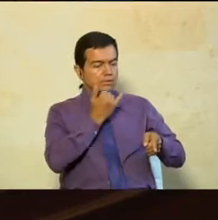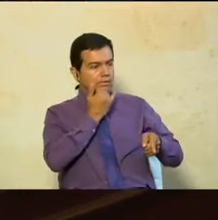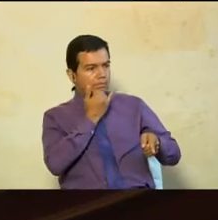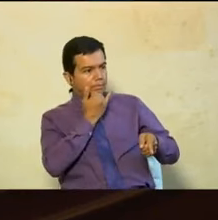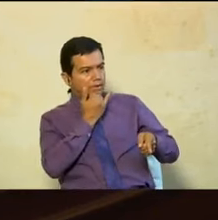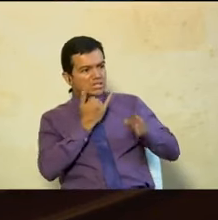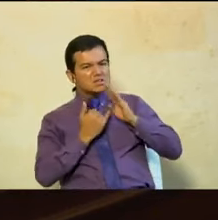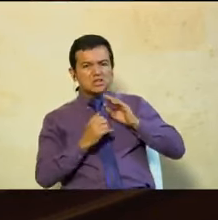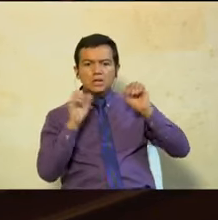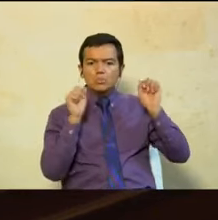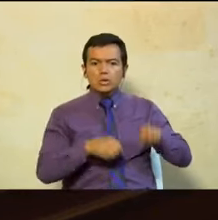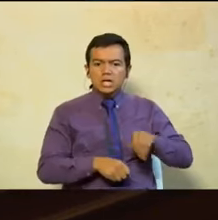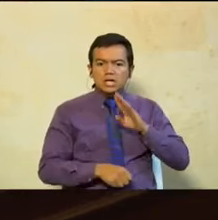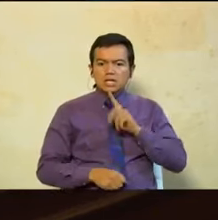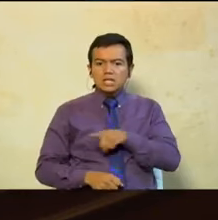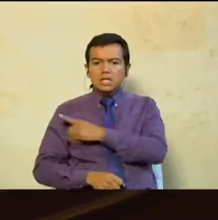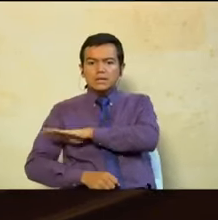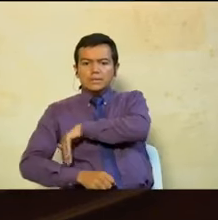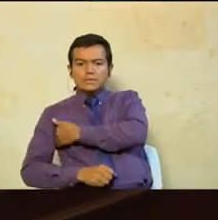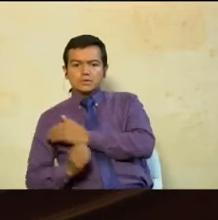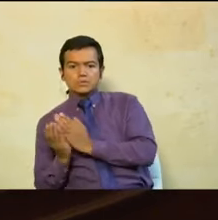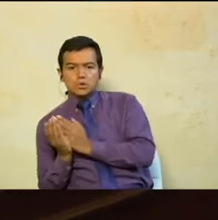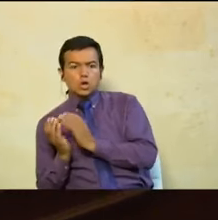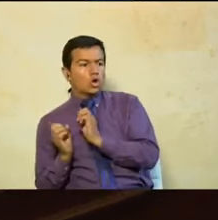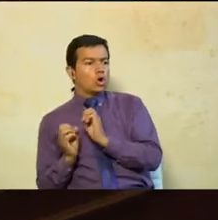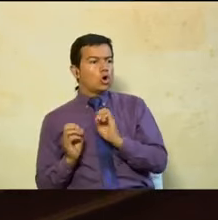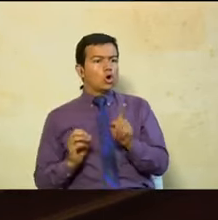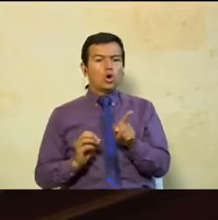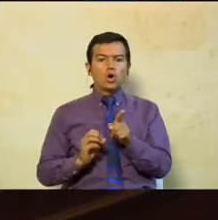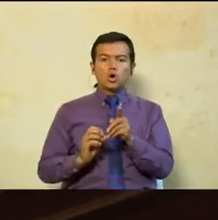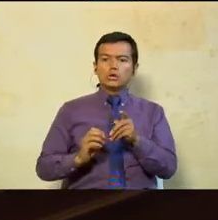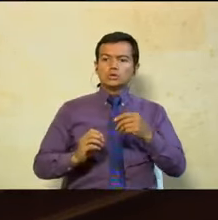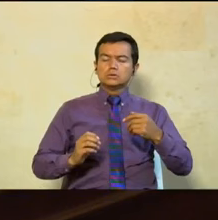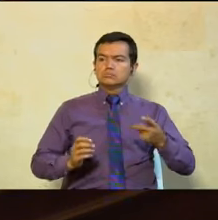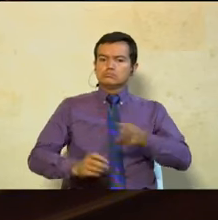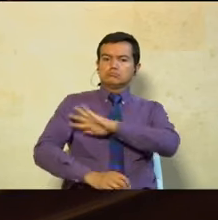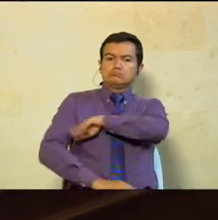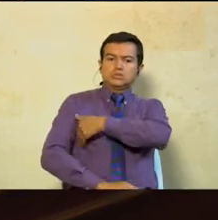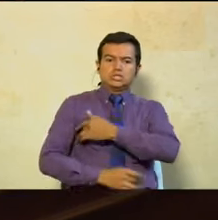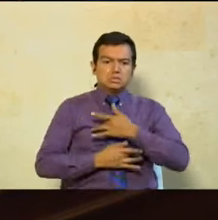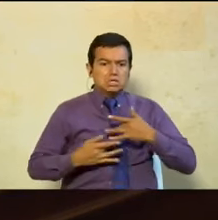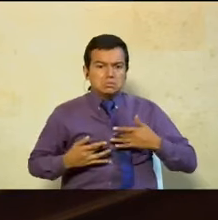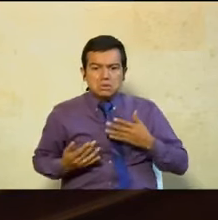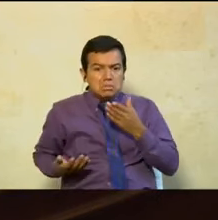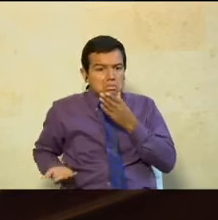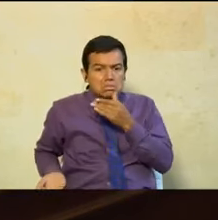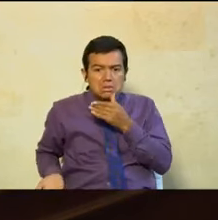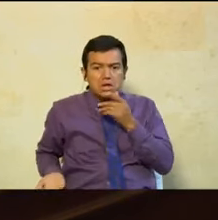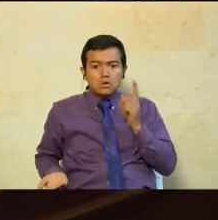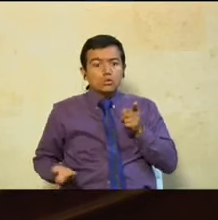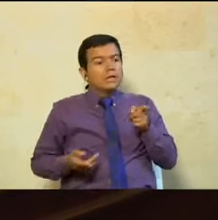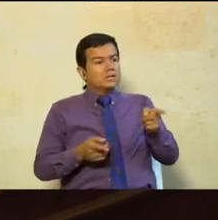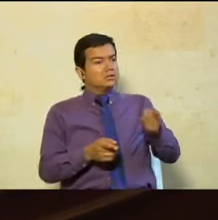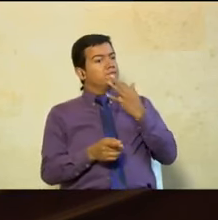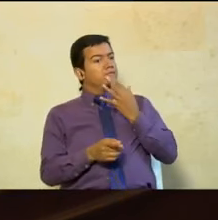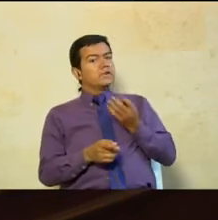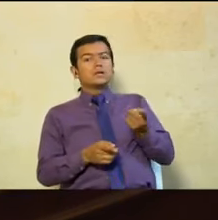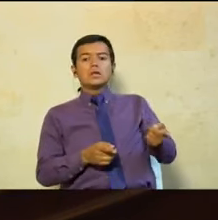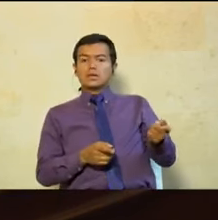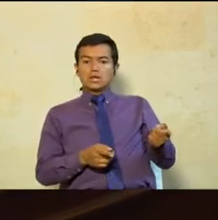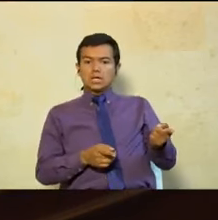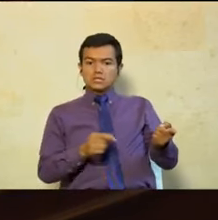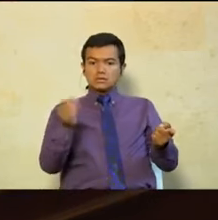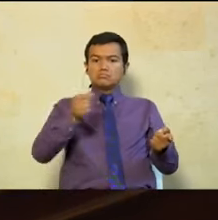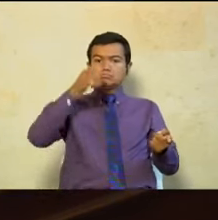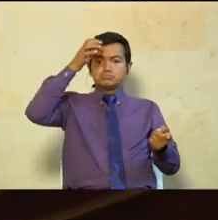porque eso no lo hace la academia de medicina etcétera porque realmente los que tienen de alguna manera el